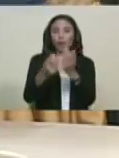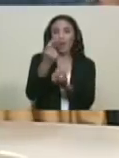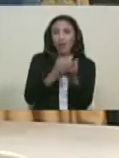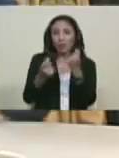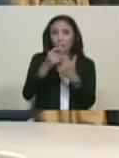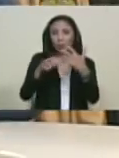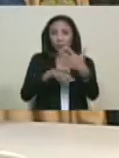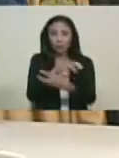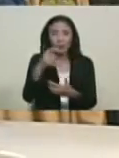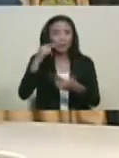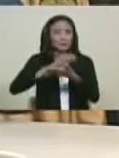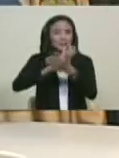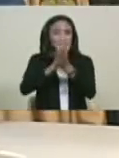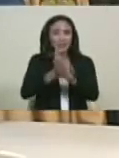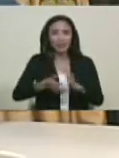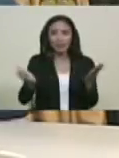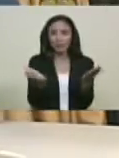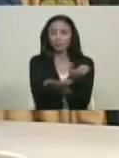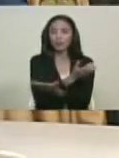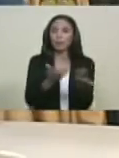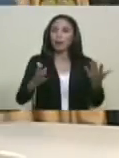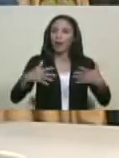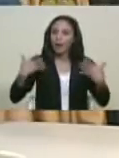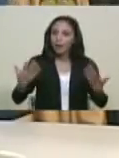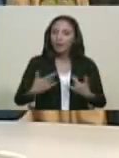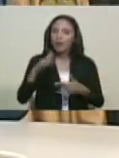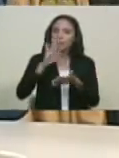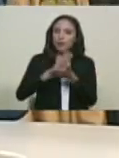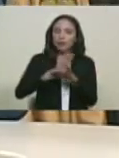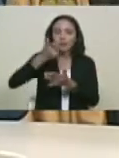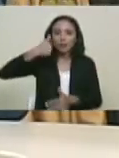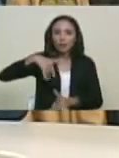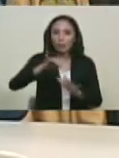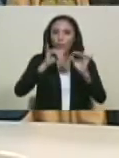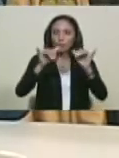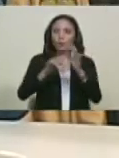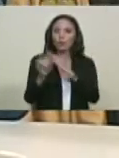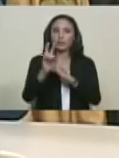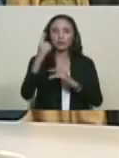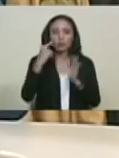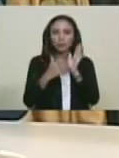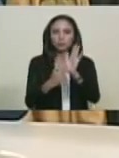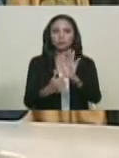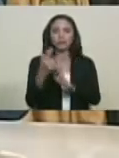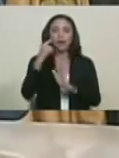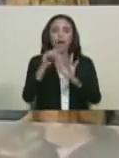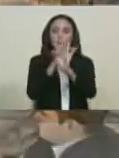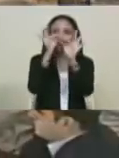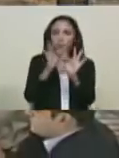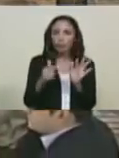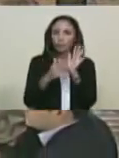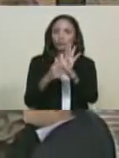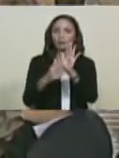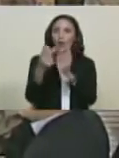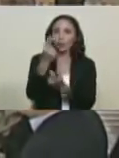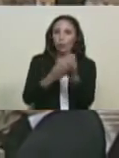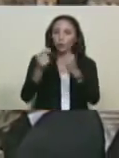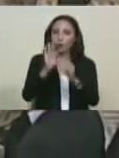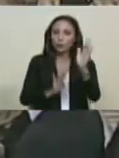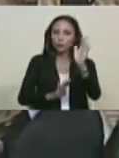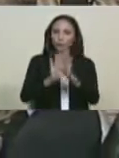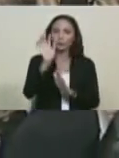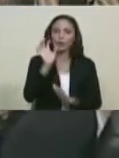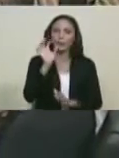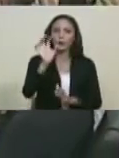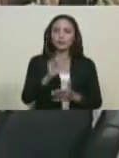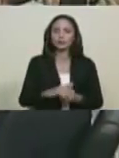acabar con patriota para bienestar y felicidad del pueblo de venezuela así debe ser el modelo nuevo de recuperación